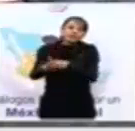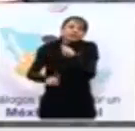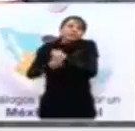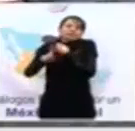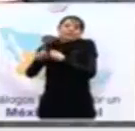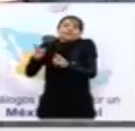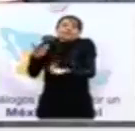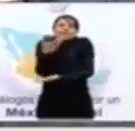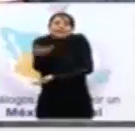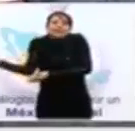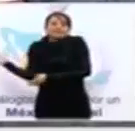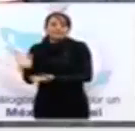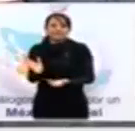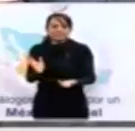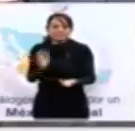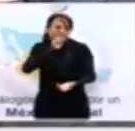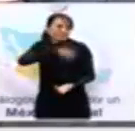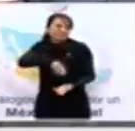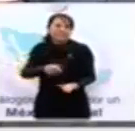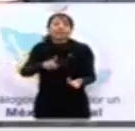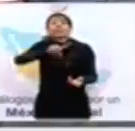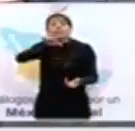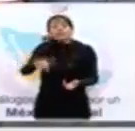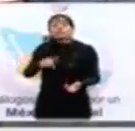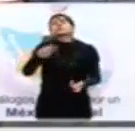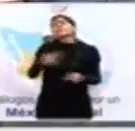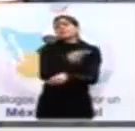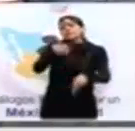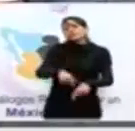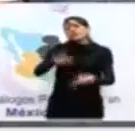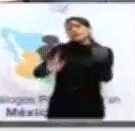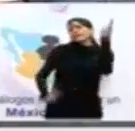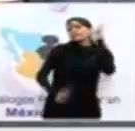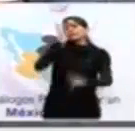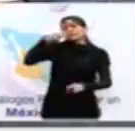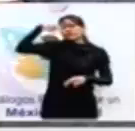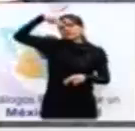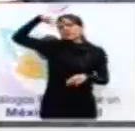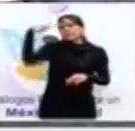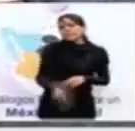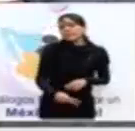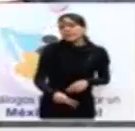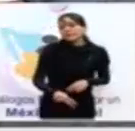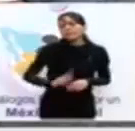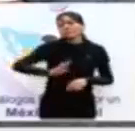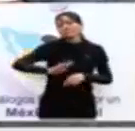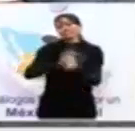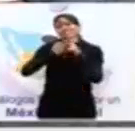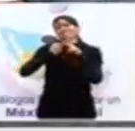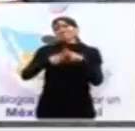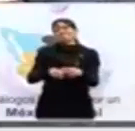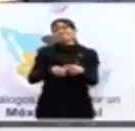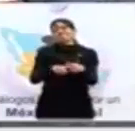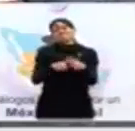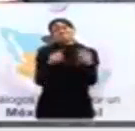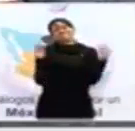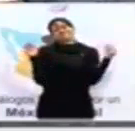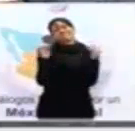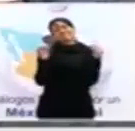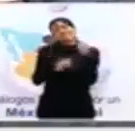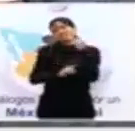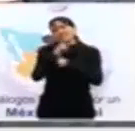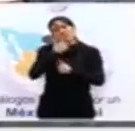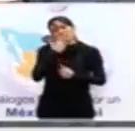centroamericana rural. La Revolución Mexicana se dio por contradicciones básicamente surgidas en el sector rural. No hay